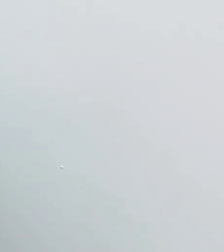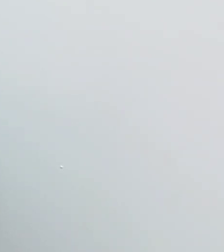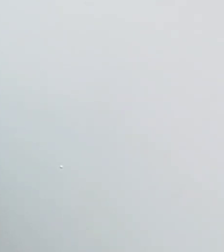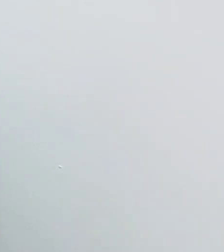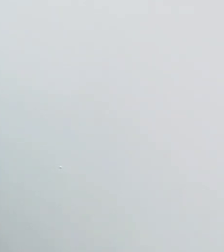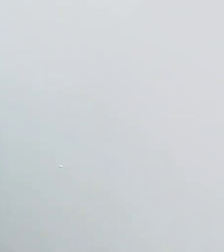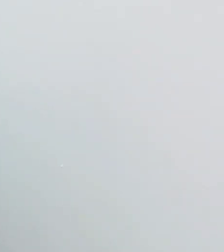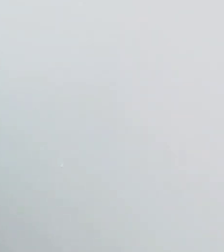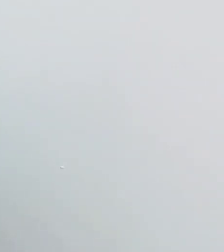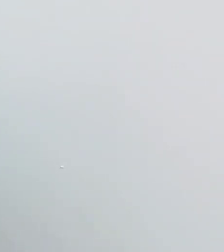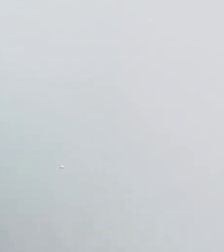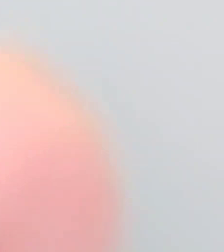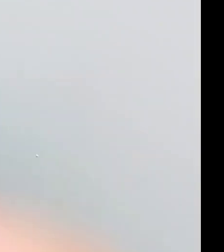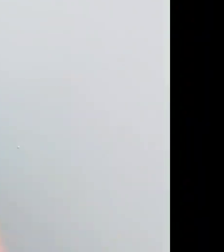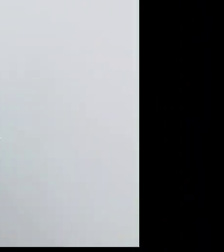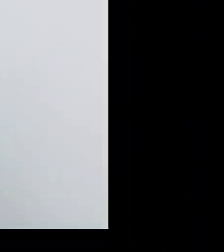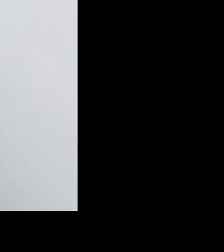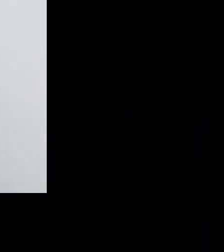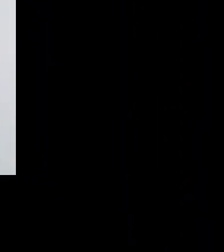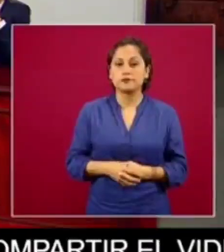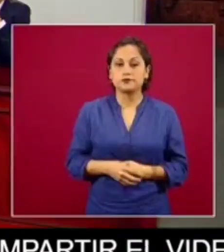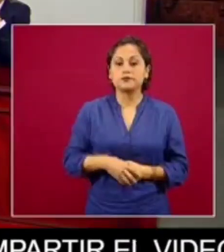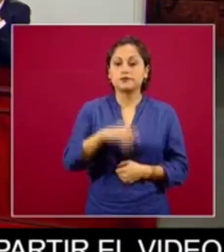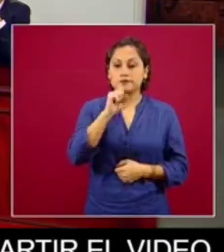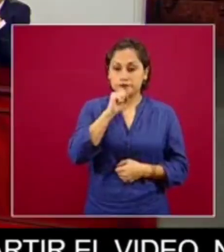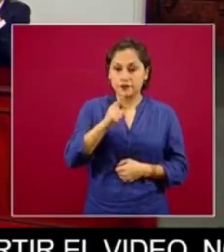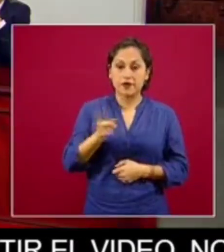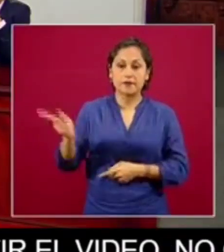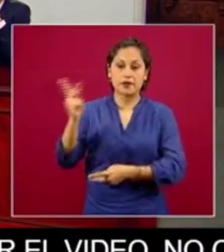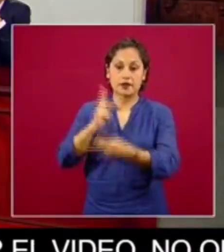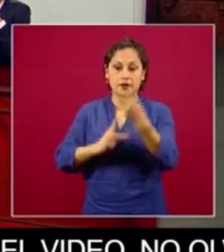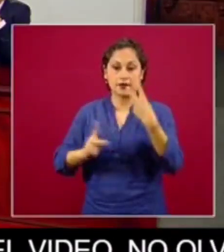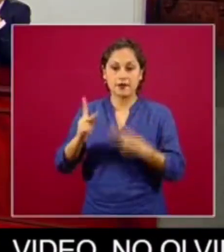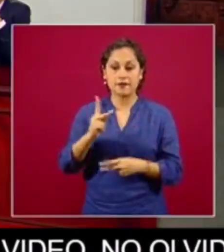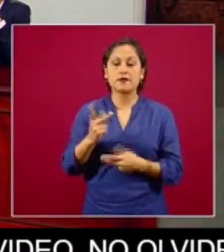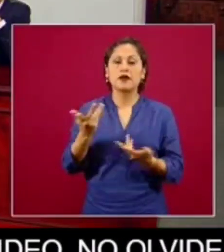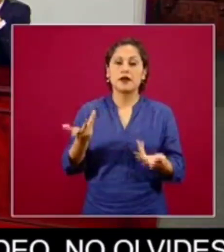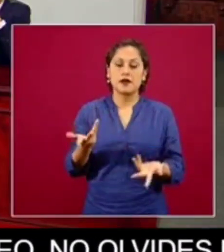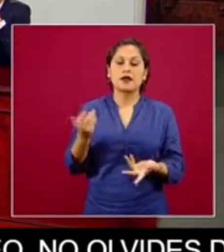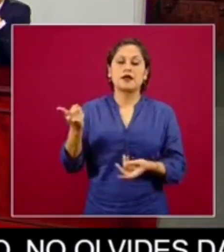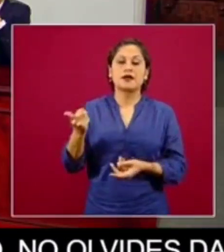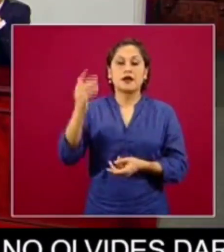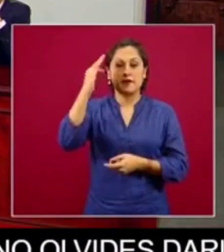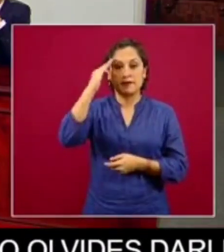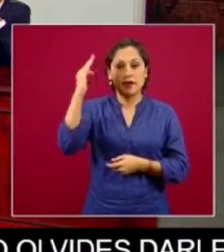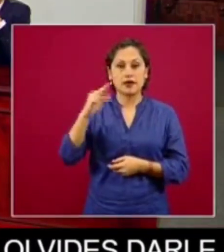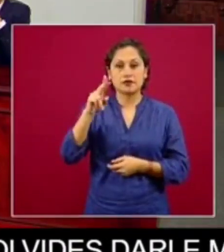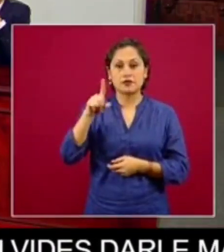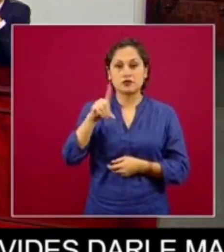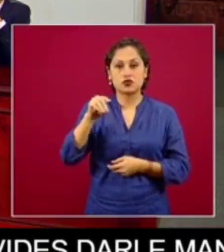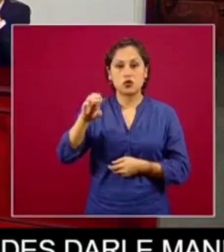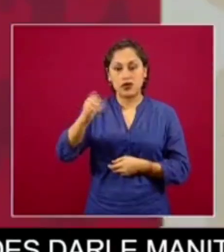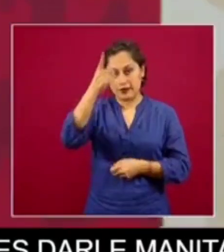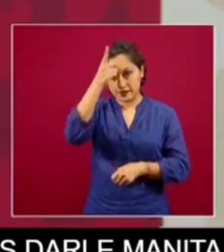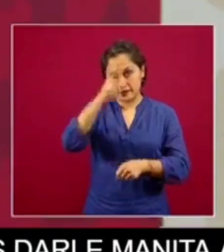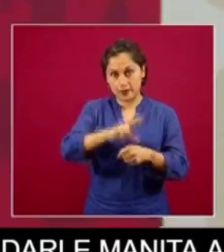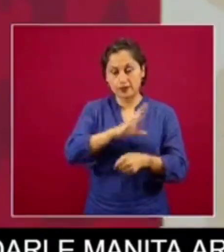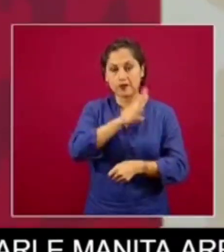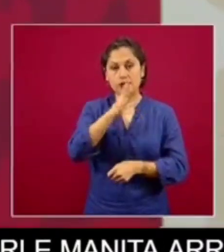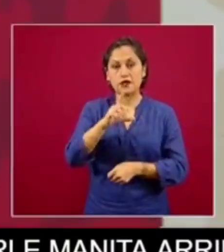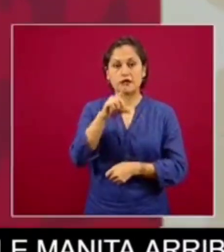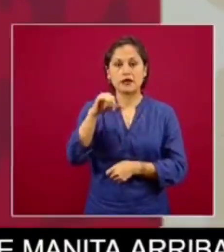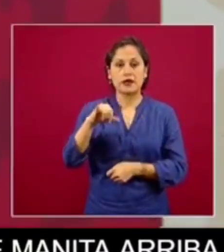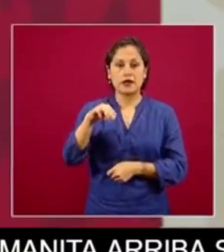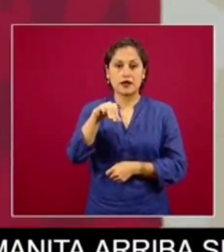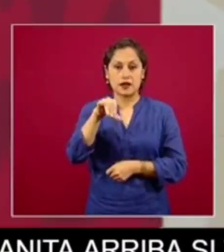presento el video. Acompáñenme. Mucho gusto, el maestro Zoe Robledo, director general del Instituto Mexicano del Seguro